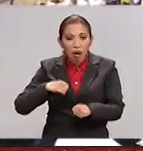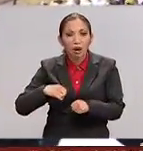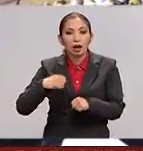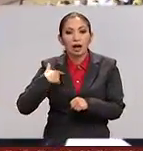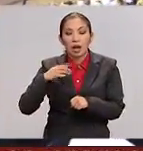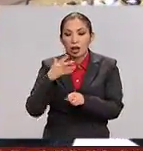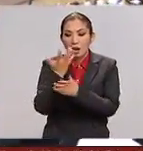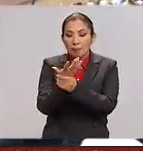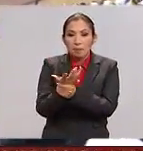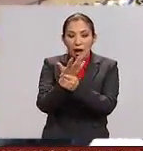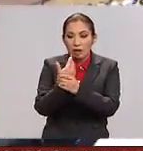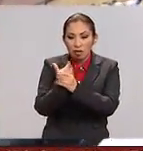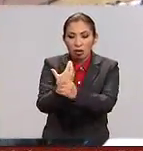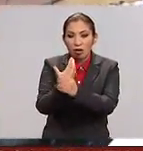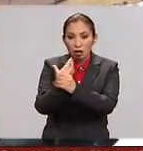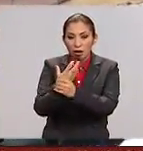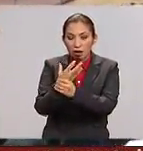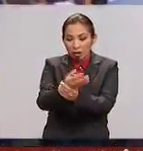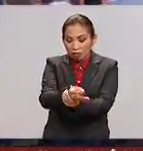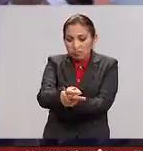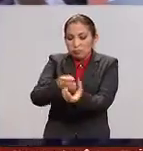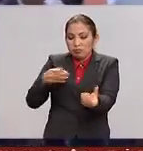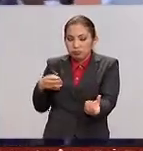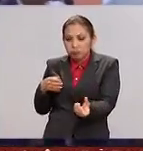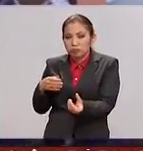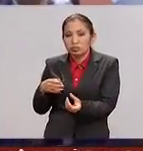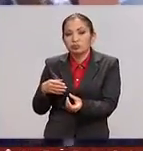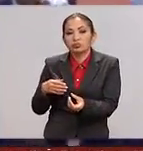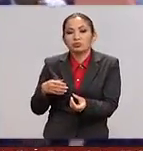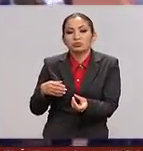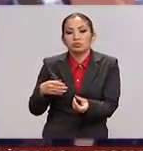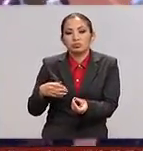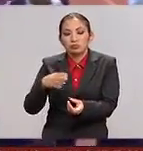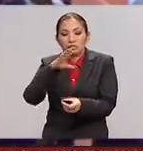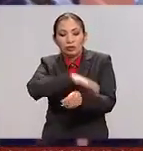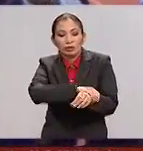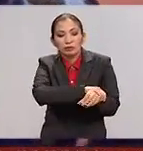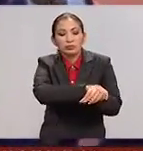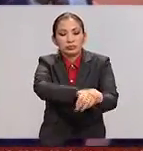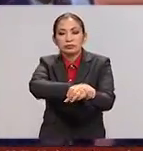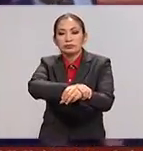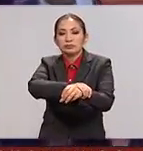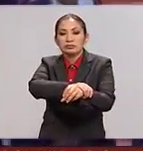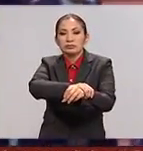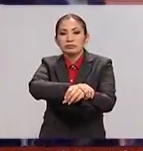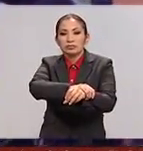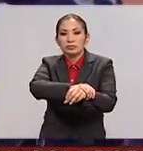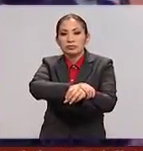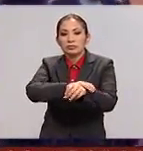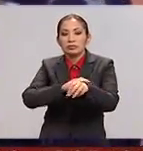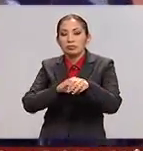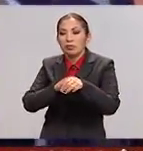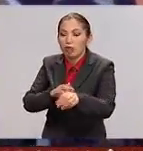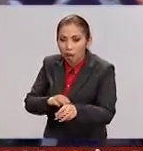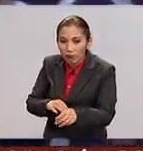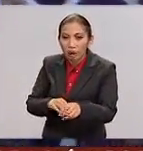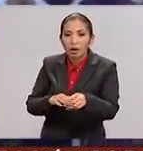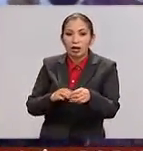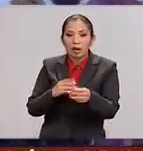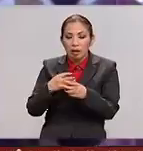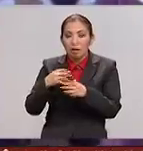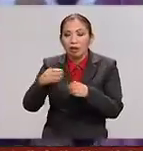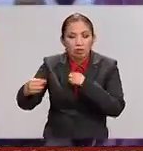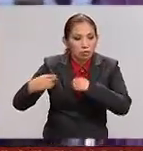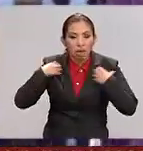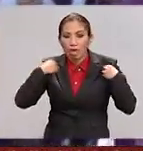puede mover la mano. Saca la mano un momento y lo agarran de la otra mano, y es donde se da este episodio. Por lo tanto, ya lo estaban jalando